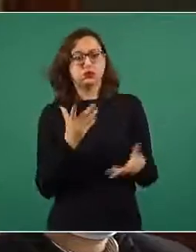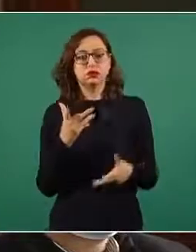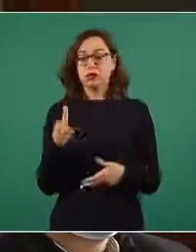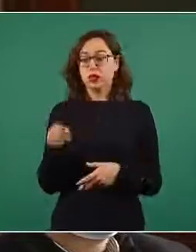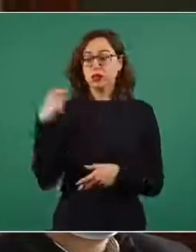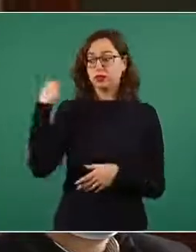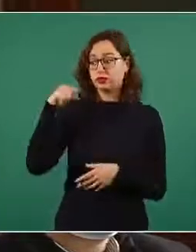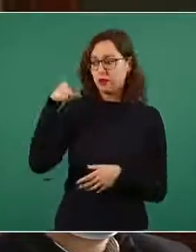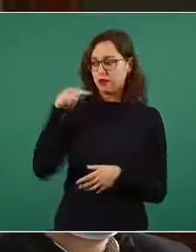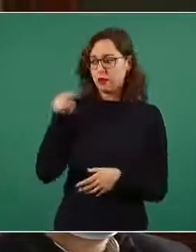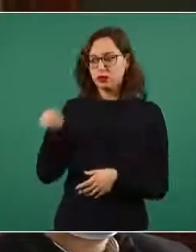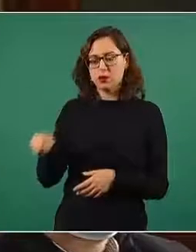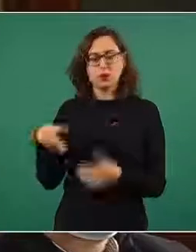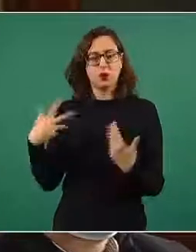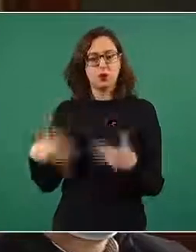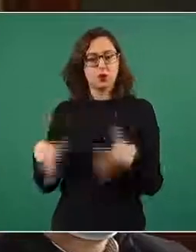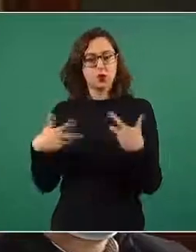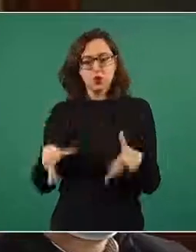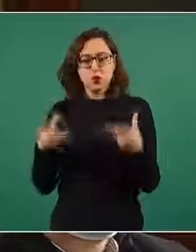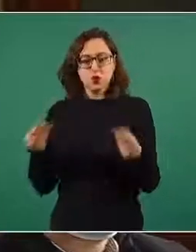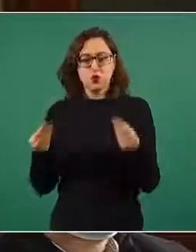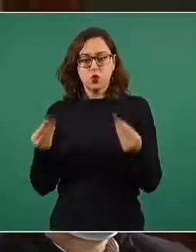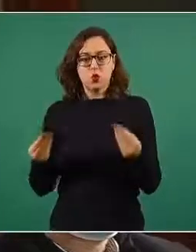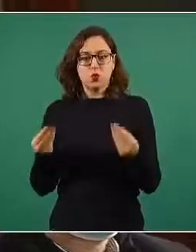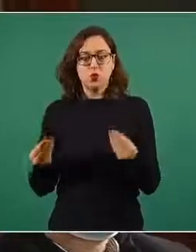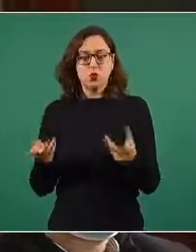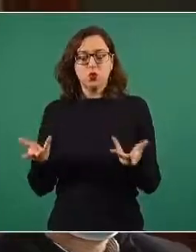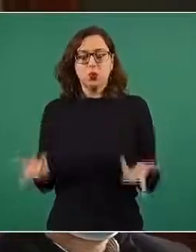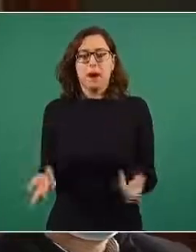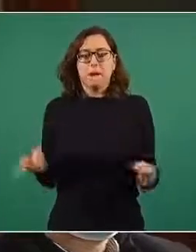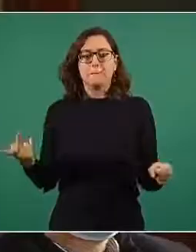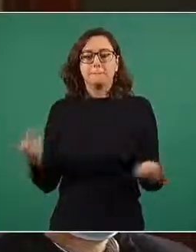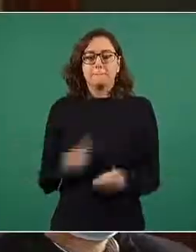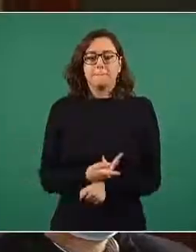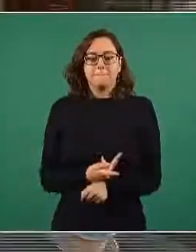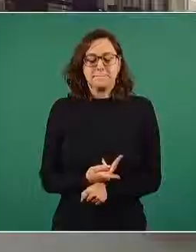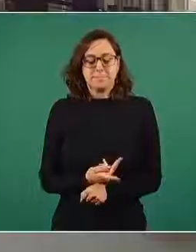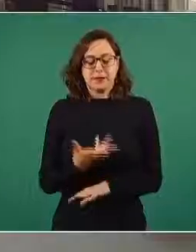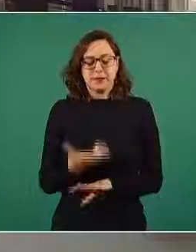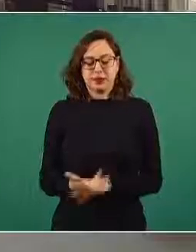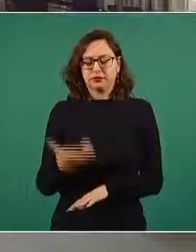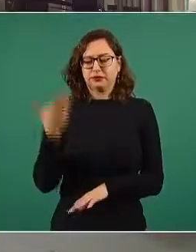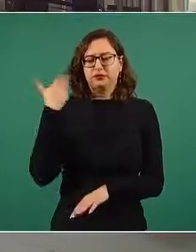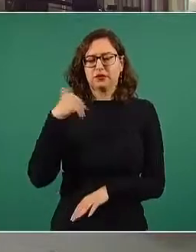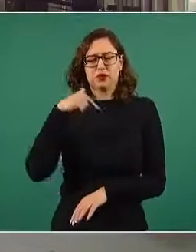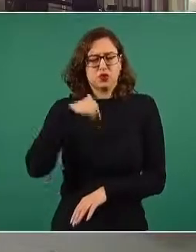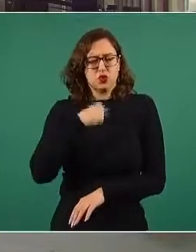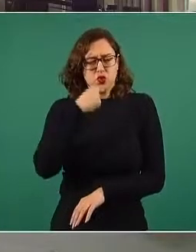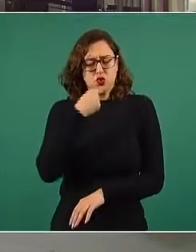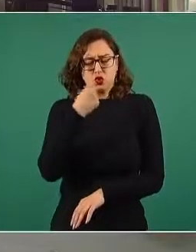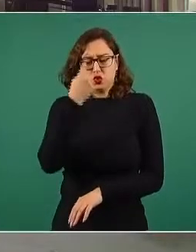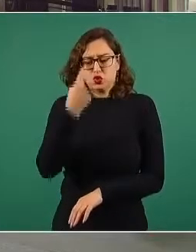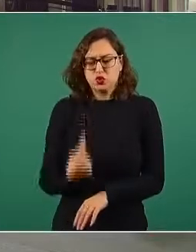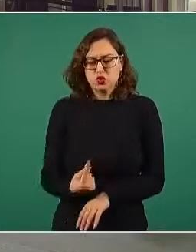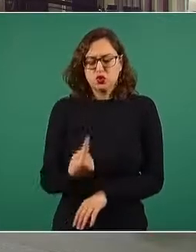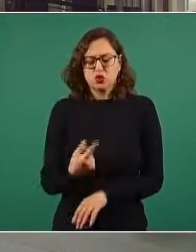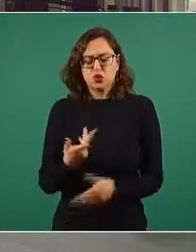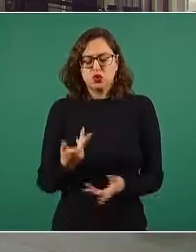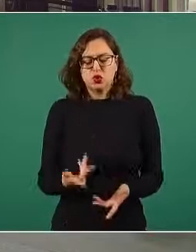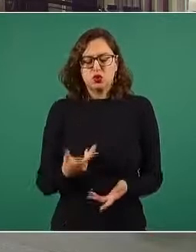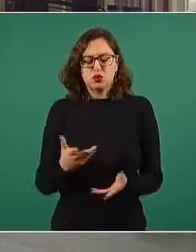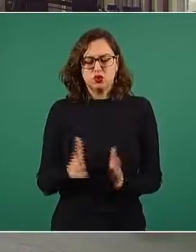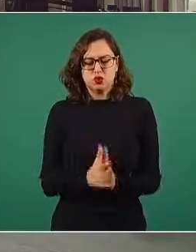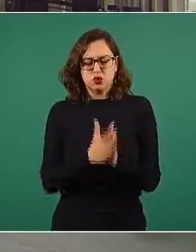estando en el estado, en mi casa cuando era niño, con de mis papás, encontré un libro que había leído anteriormente del gobierno del